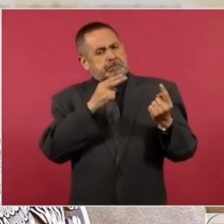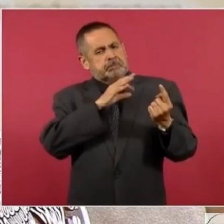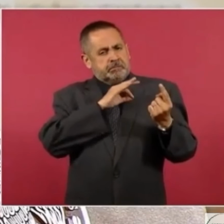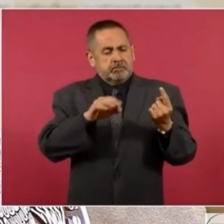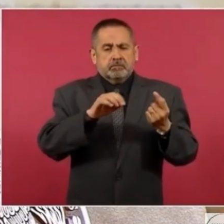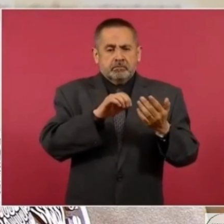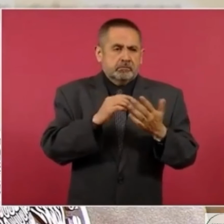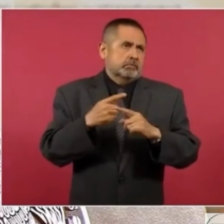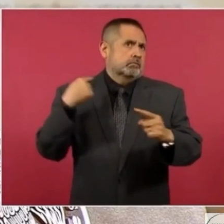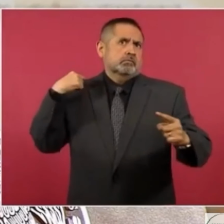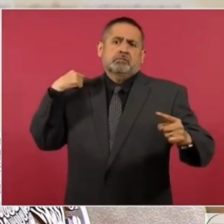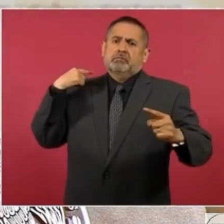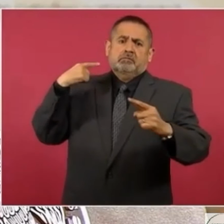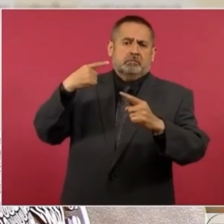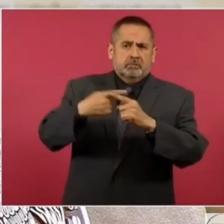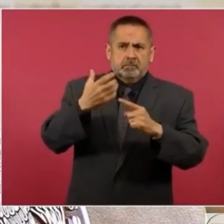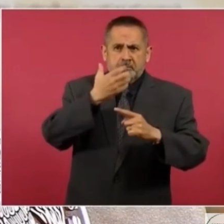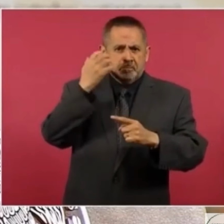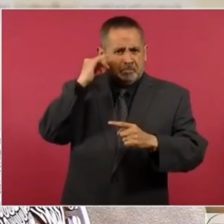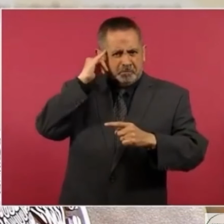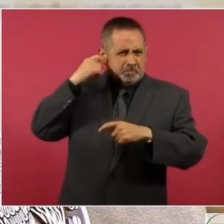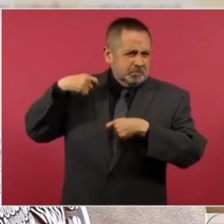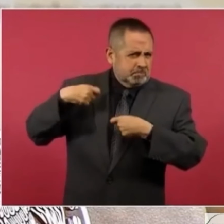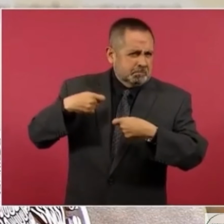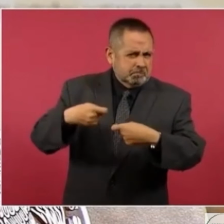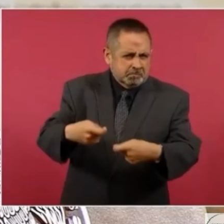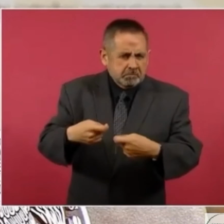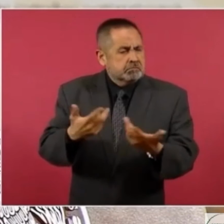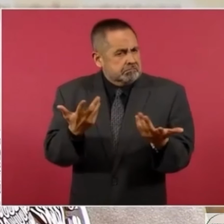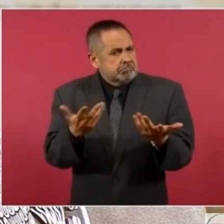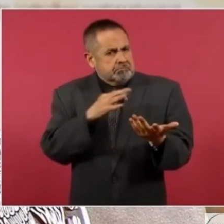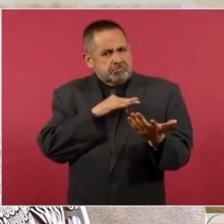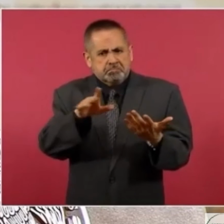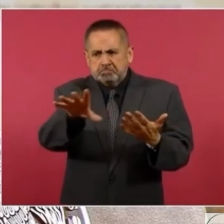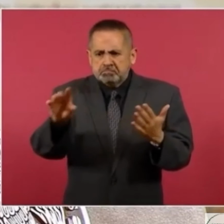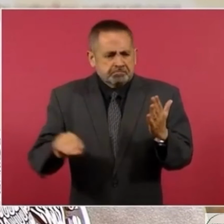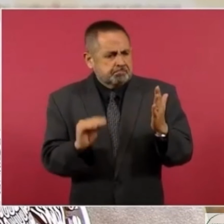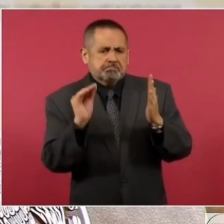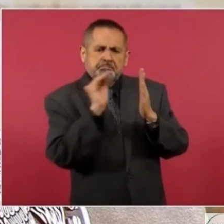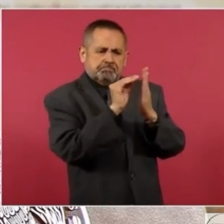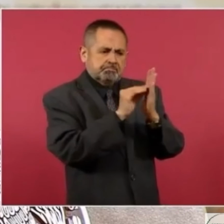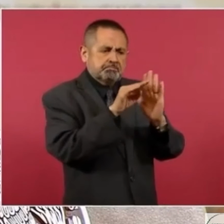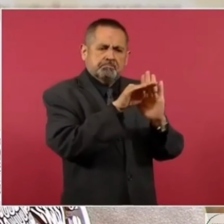cómo han sido utilizados ancestralmente y cómo podrían ser incorporados a ciertas